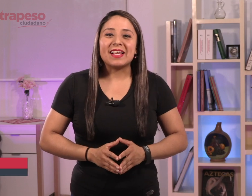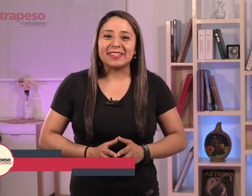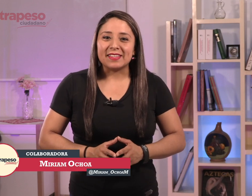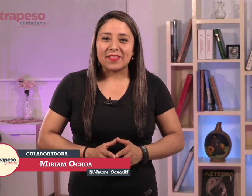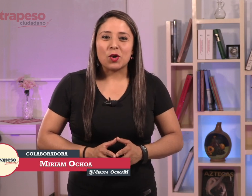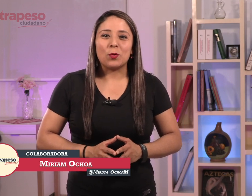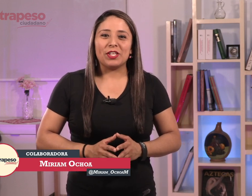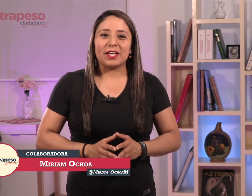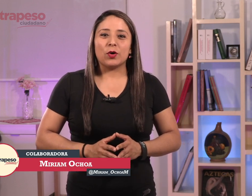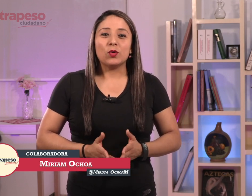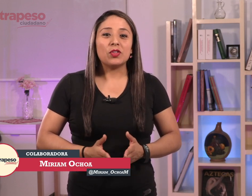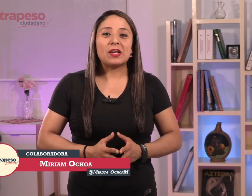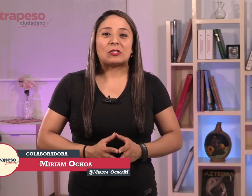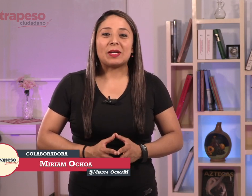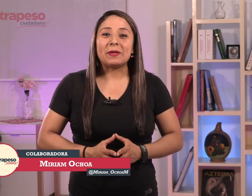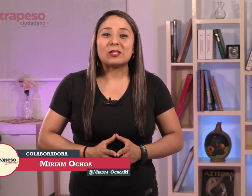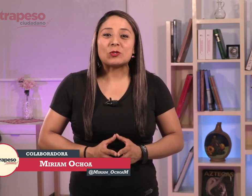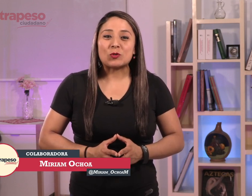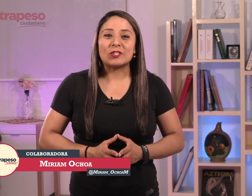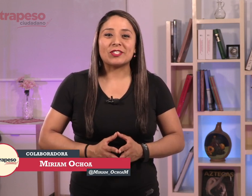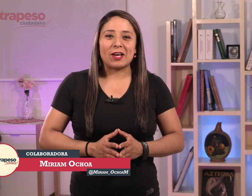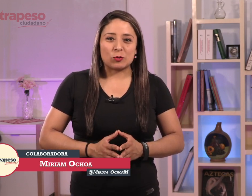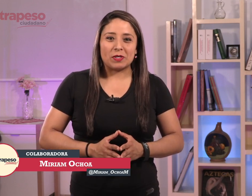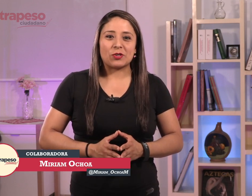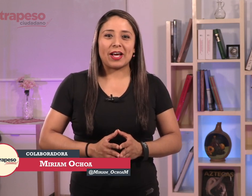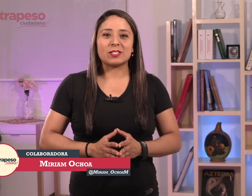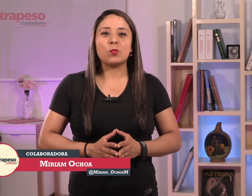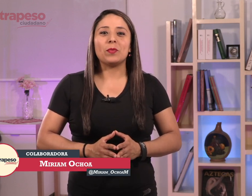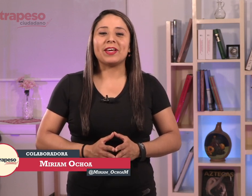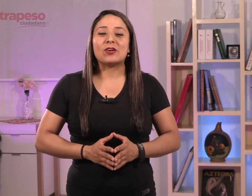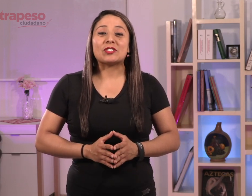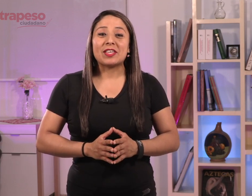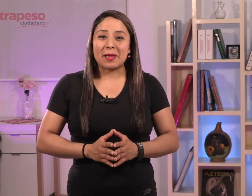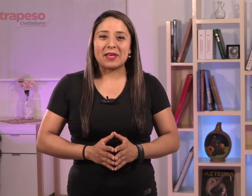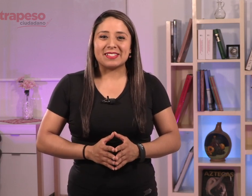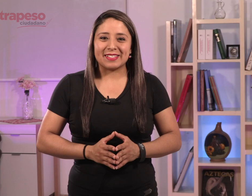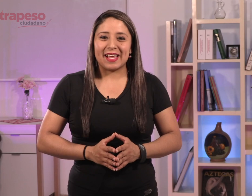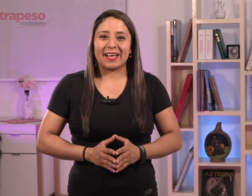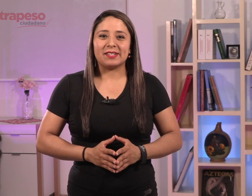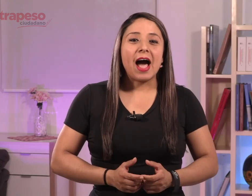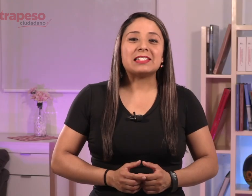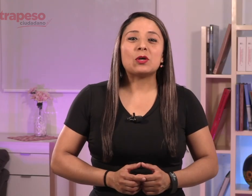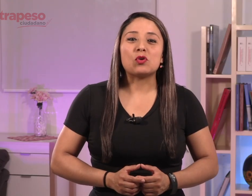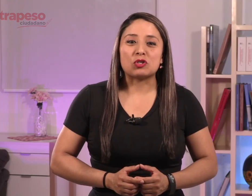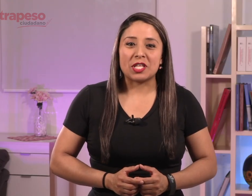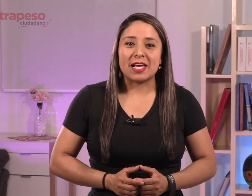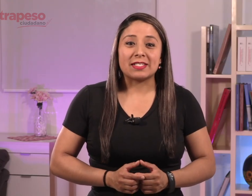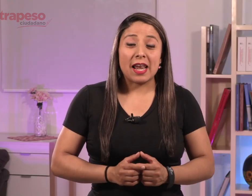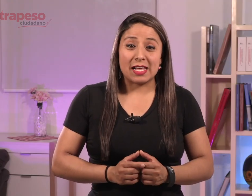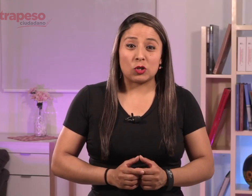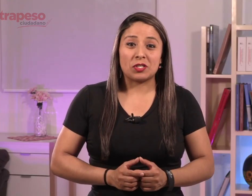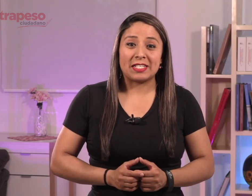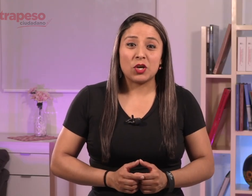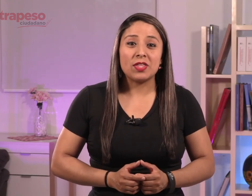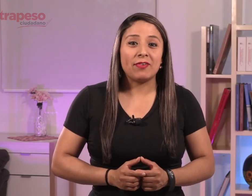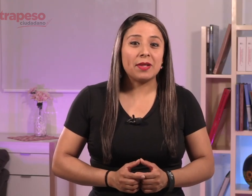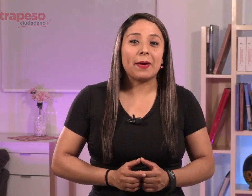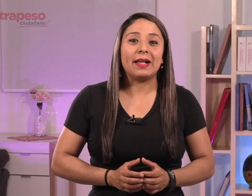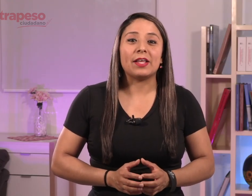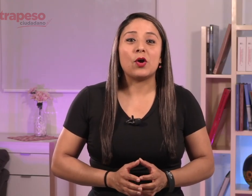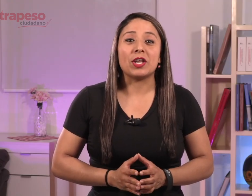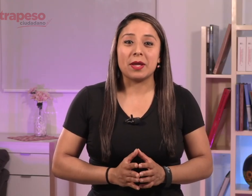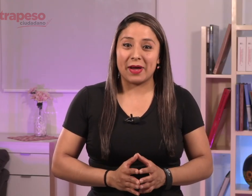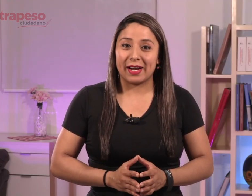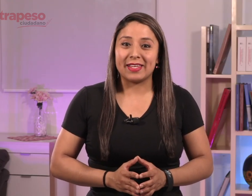Esto es El Tendedero Político, donde los trapitos sucios de los personajes públicos también se sacan. Hace unos días, la Asociación de